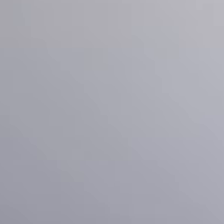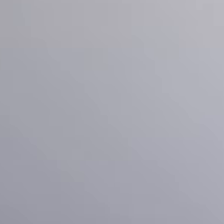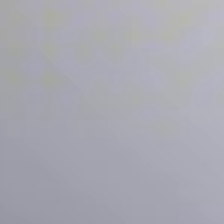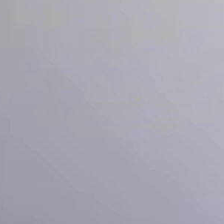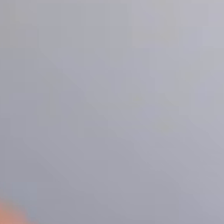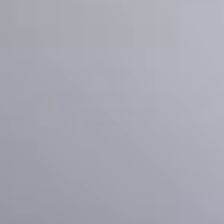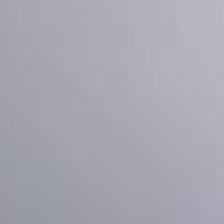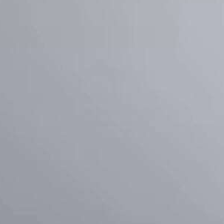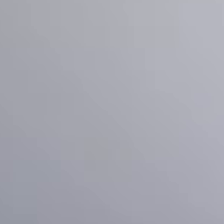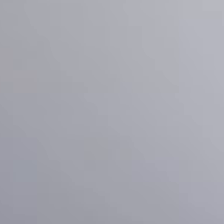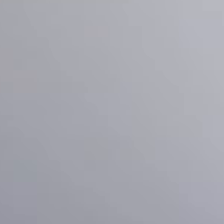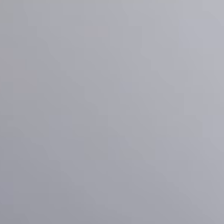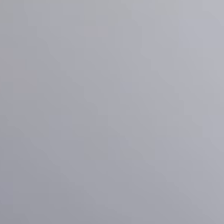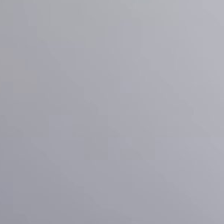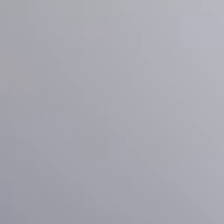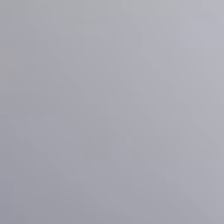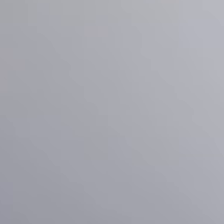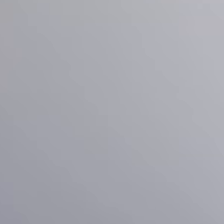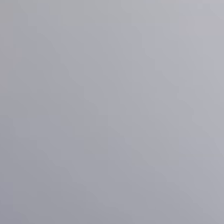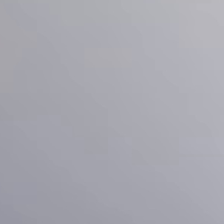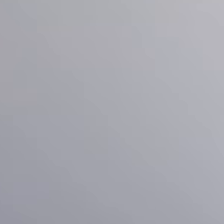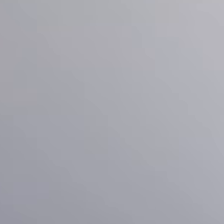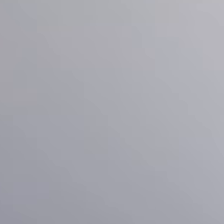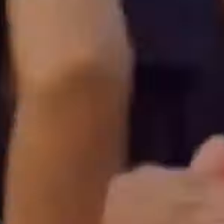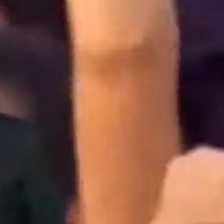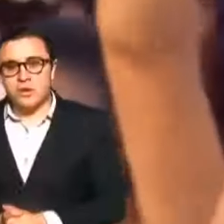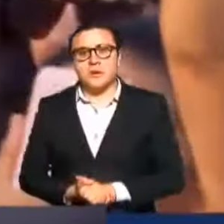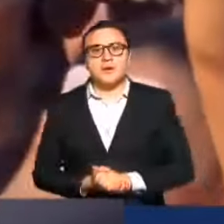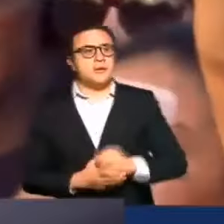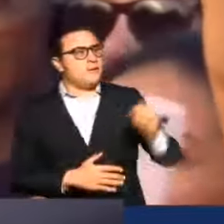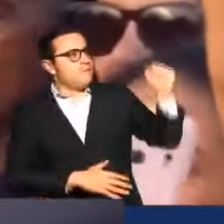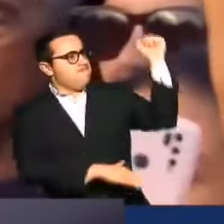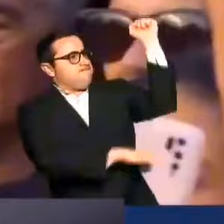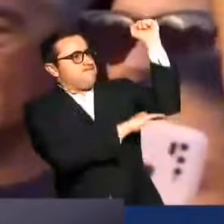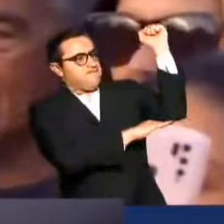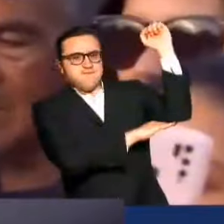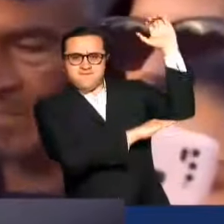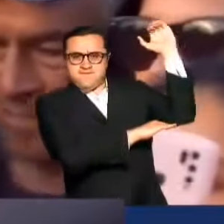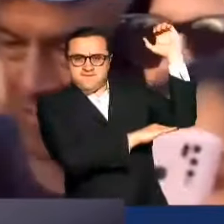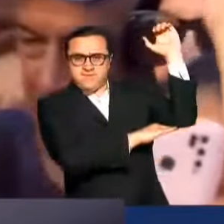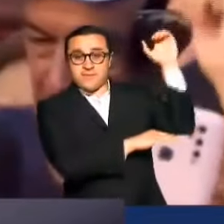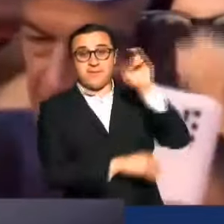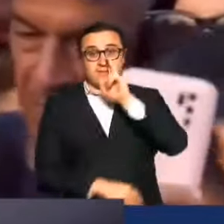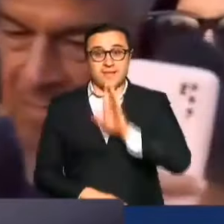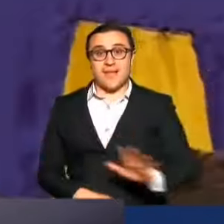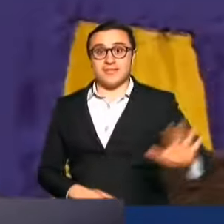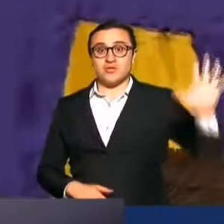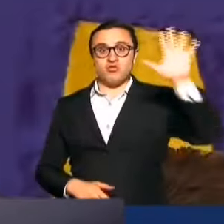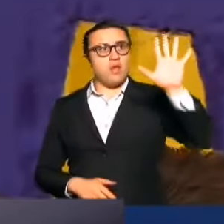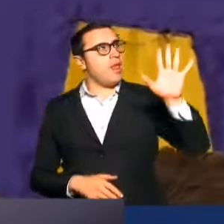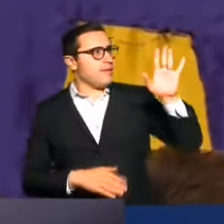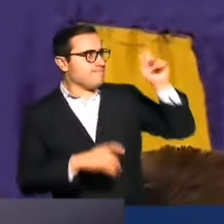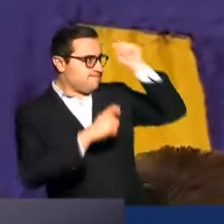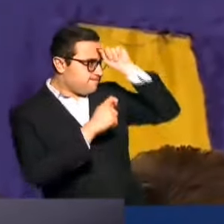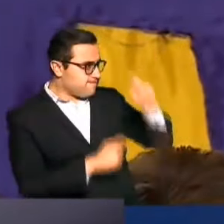lo que conllevó en aquel estallido social del año 2021. Monumentos nacionales se decretan